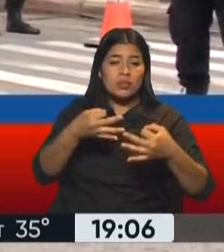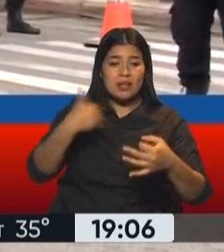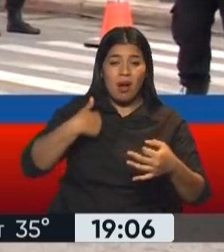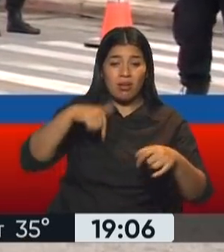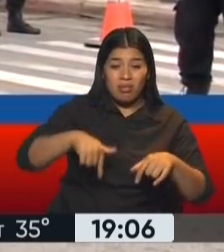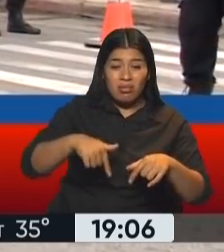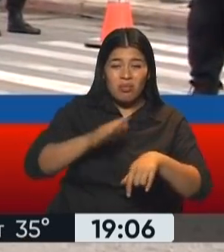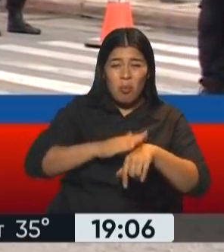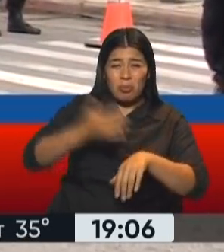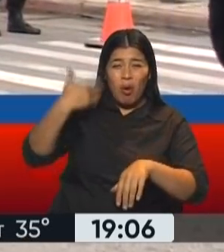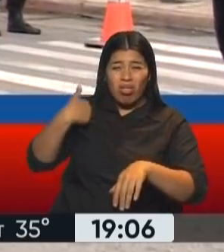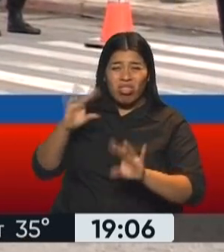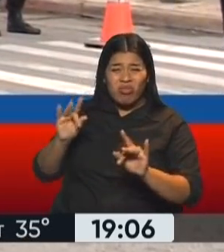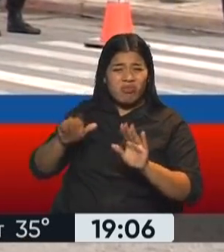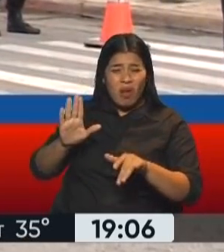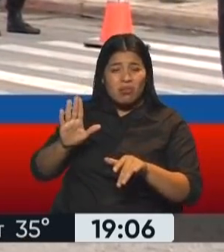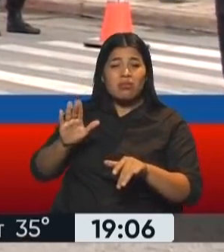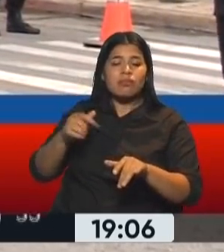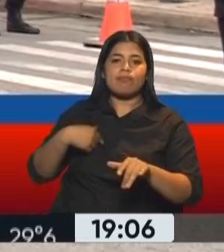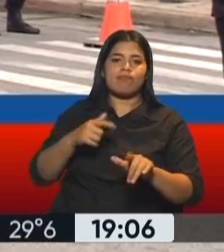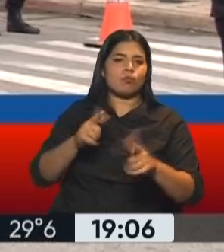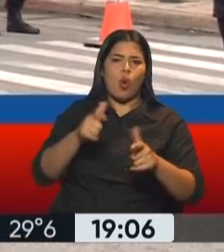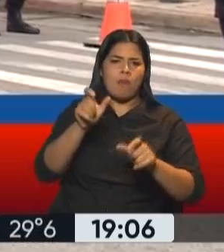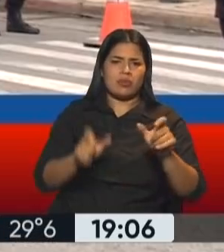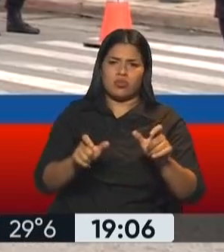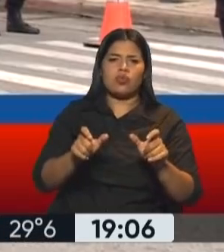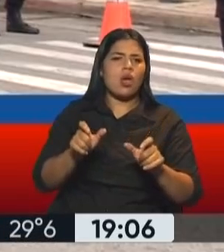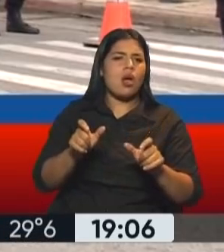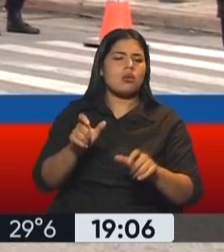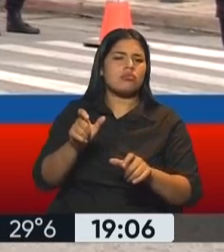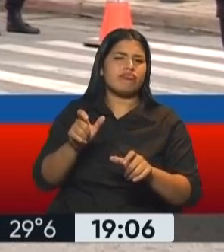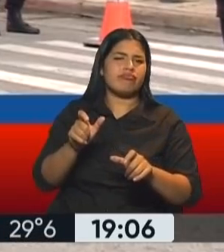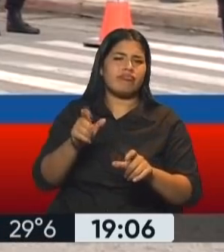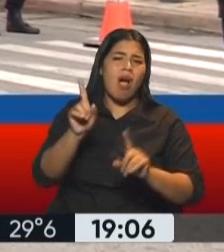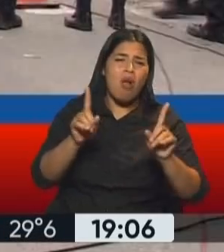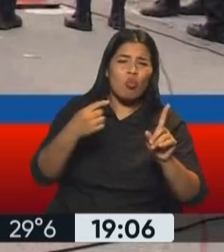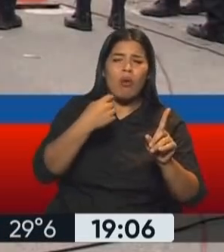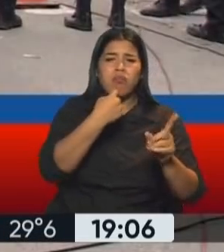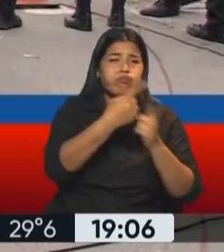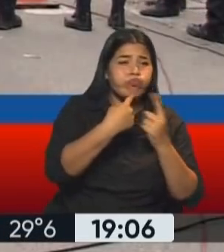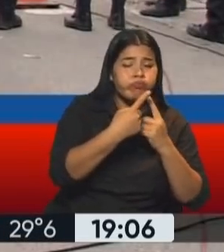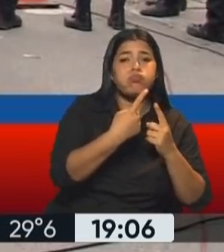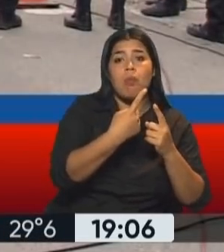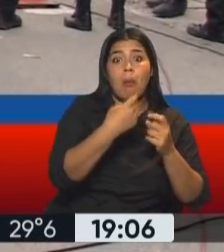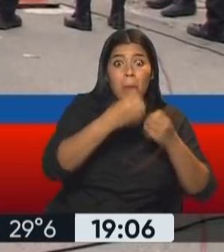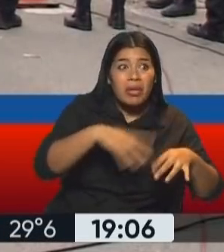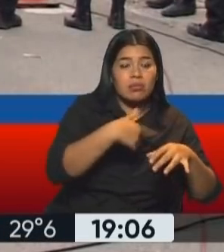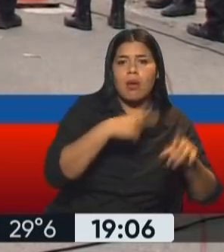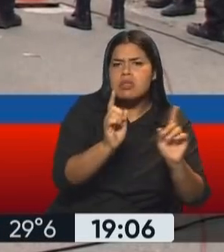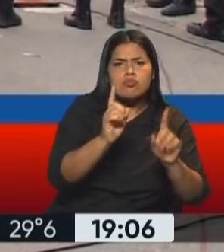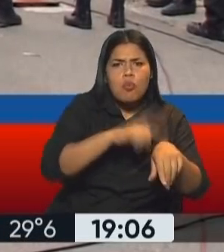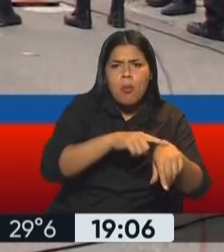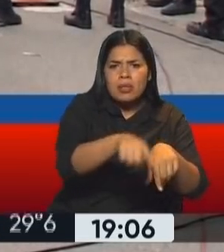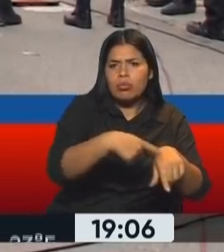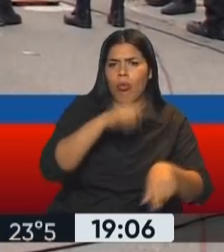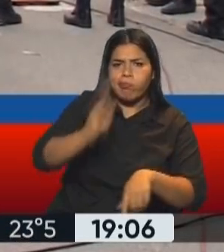en sus peores épocas, que una persona que entra a indagatoria sale con su auto de procesamiento ya dictado. El juez es